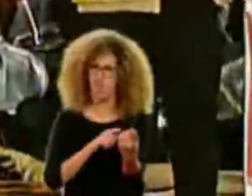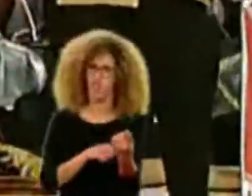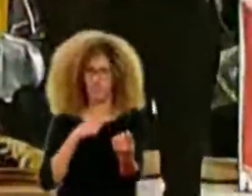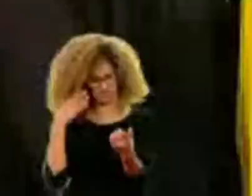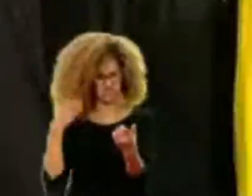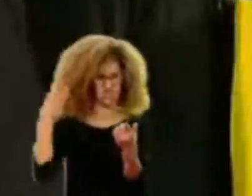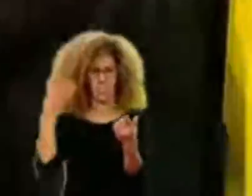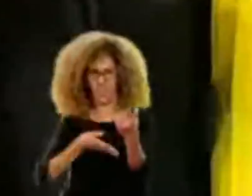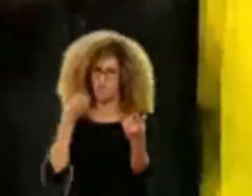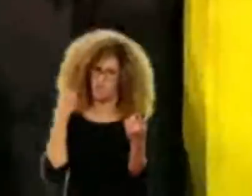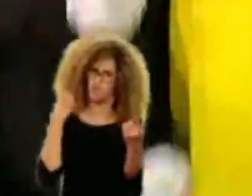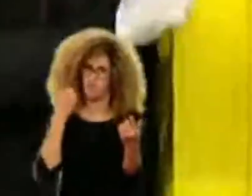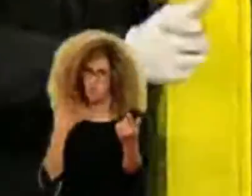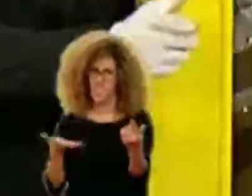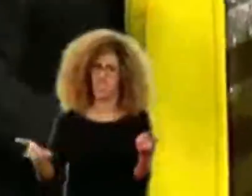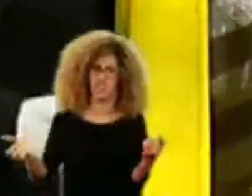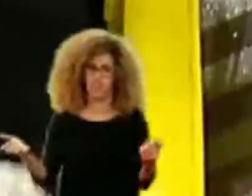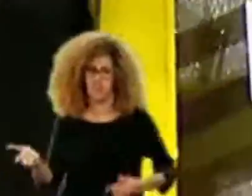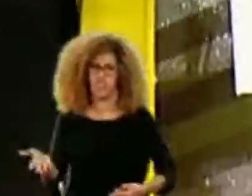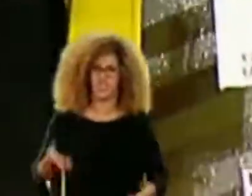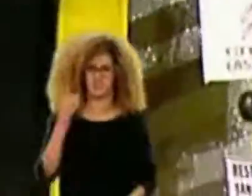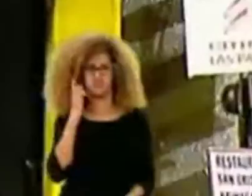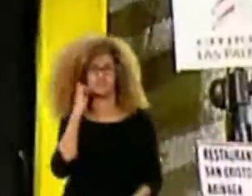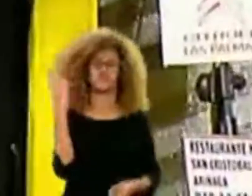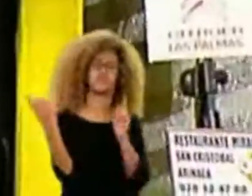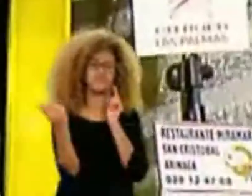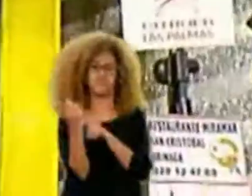cabeza, con